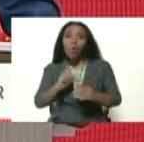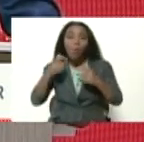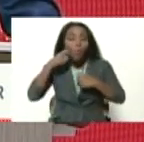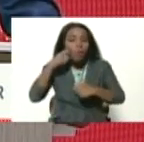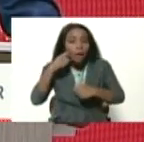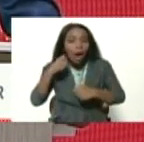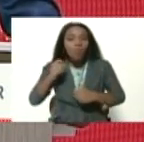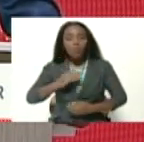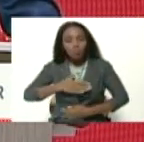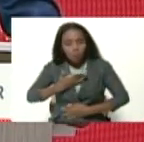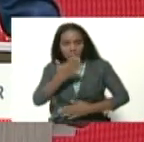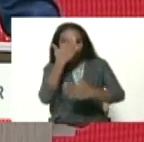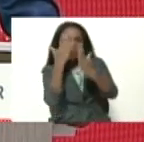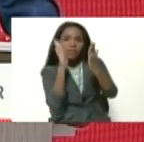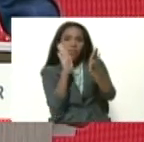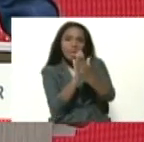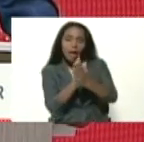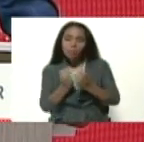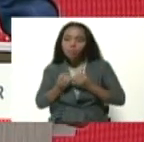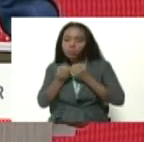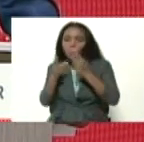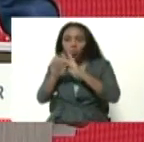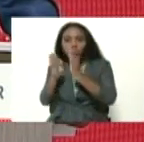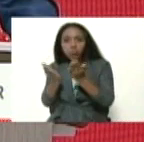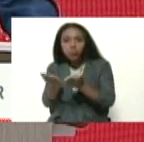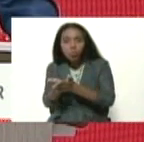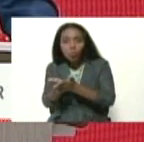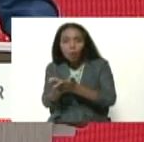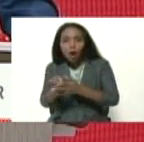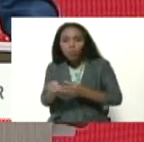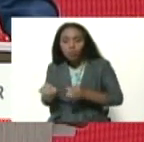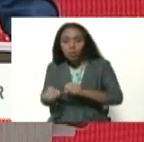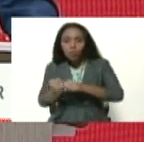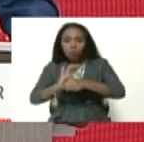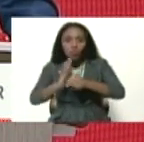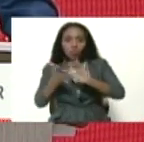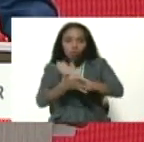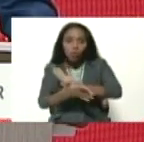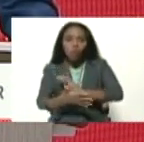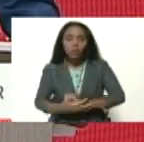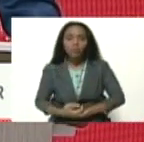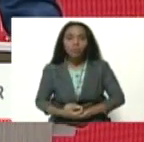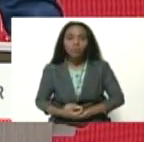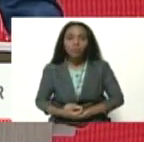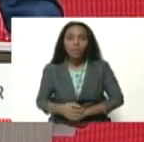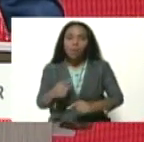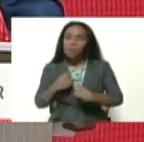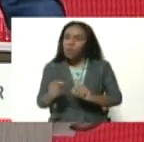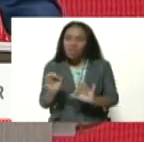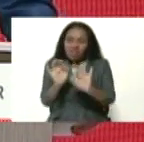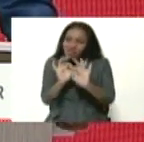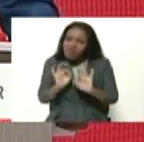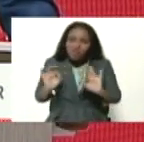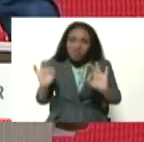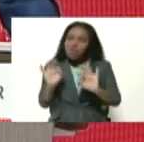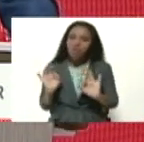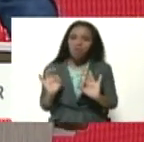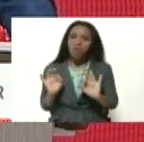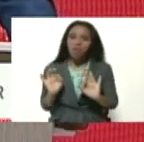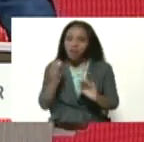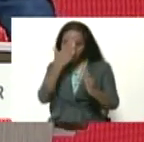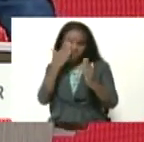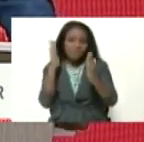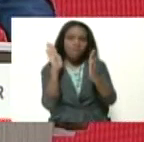pueda enfrentar la pandemia por COVID-19. pero ni siquiera